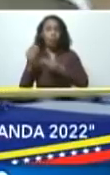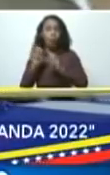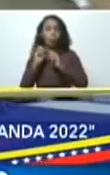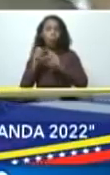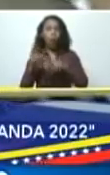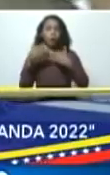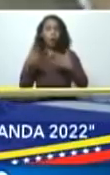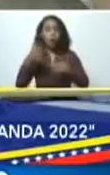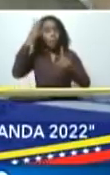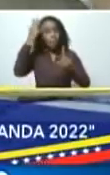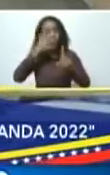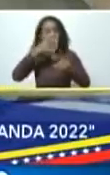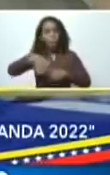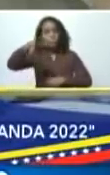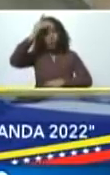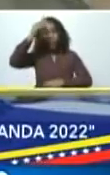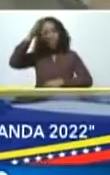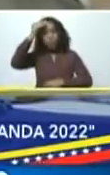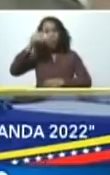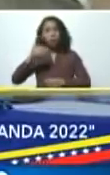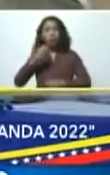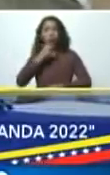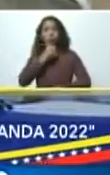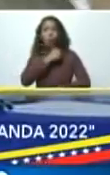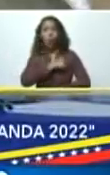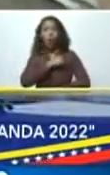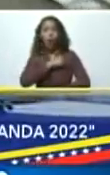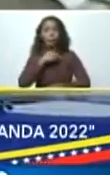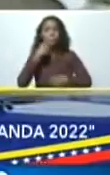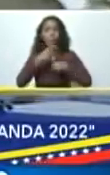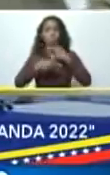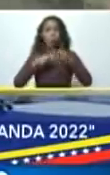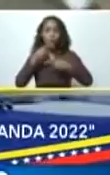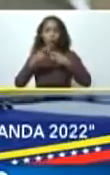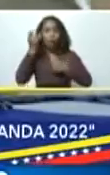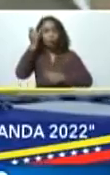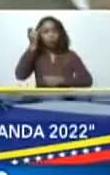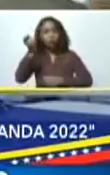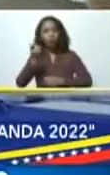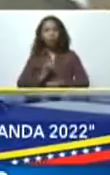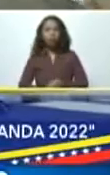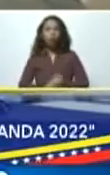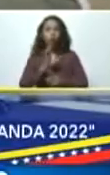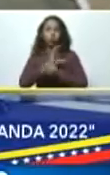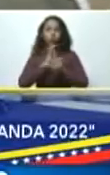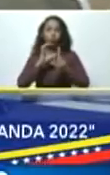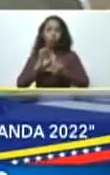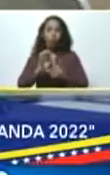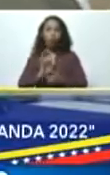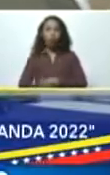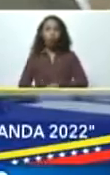que se formen moralmente, políticamente, ideológicamente, culturalmente,